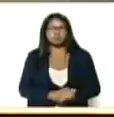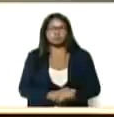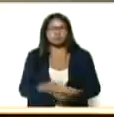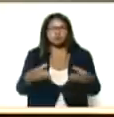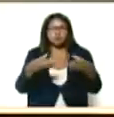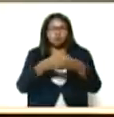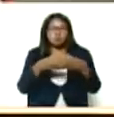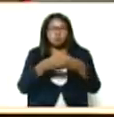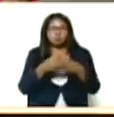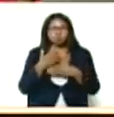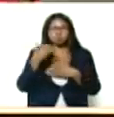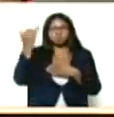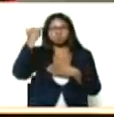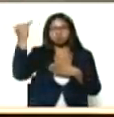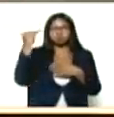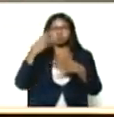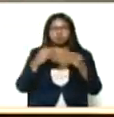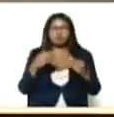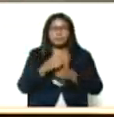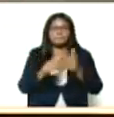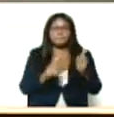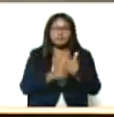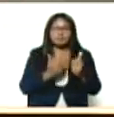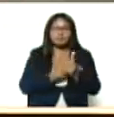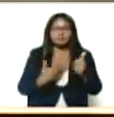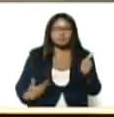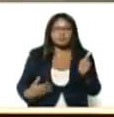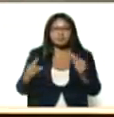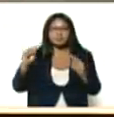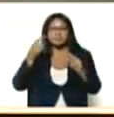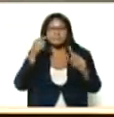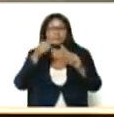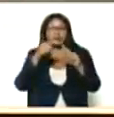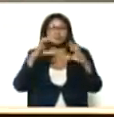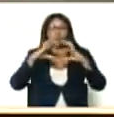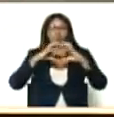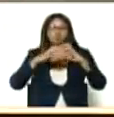los cerebritos, encabezado por la vicepresidenta, que es el cerebro mayor.